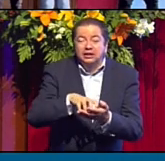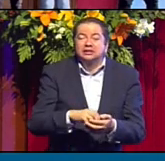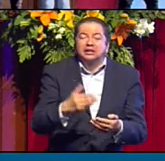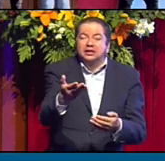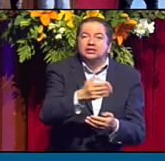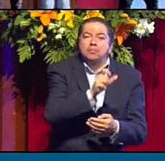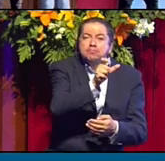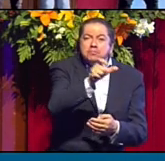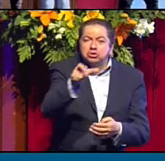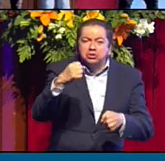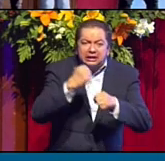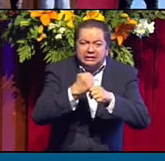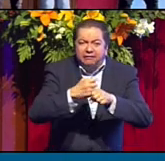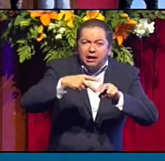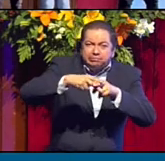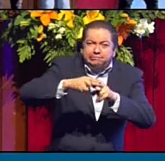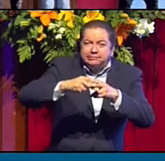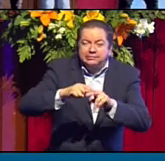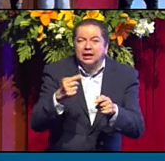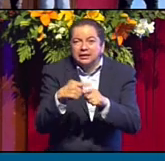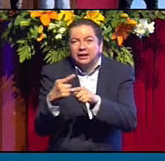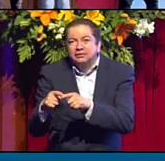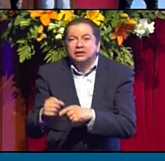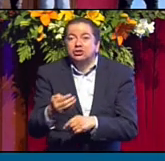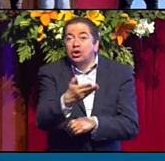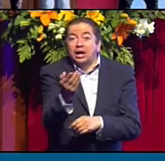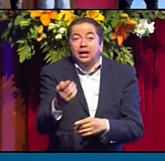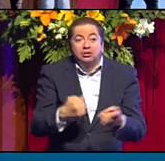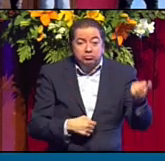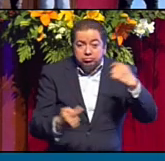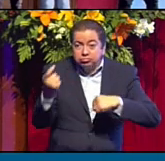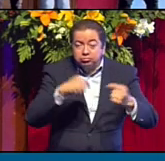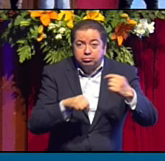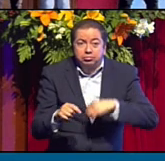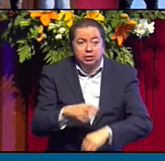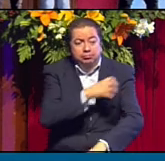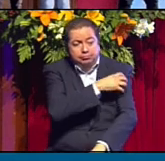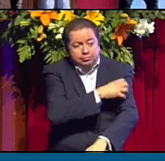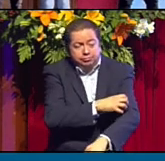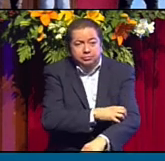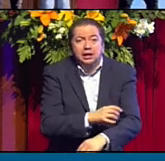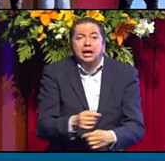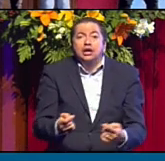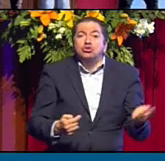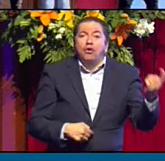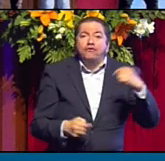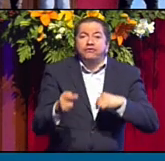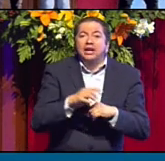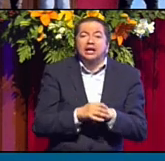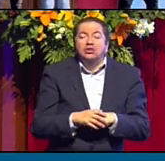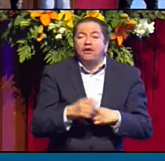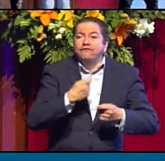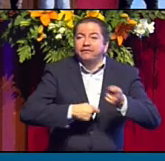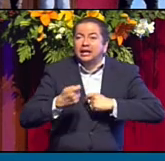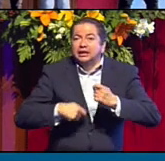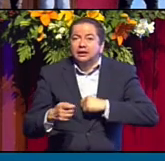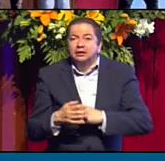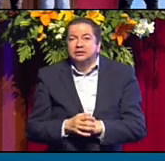artesanos. Trajimos artesanos de todo el país. Y bueno, realizaron su congreso y vendieron su producto. Lanzamiento del sello